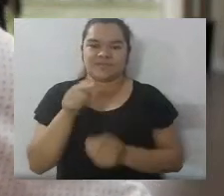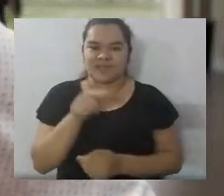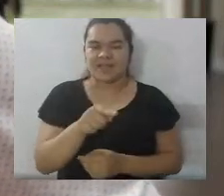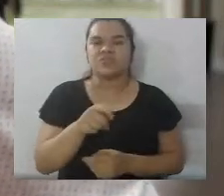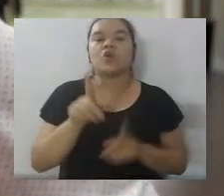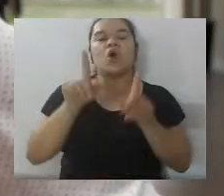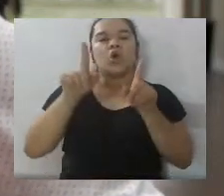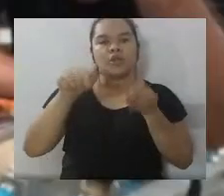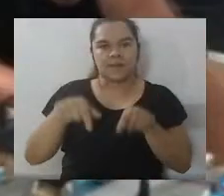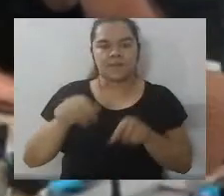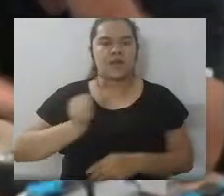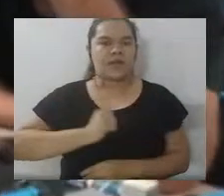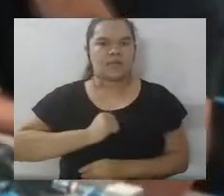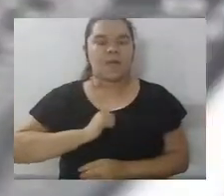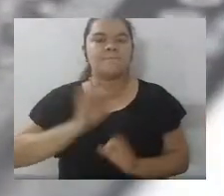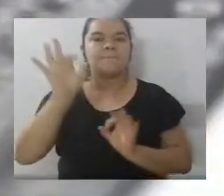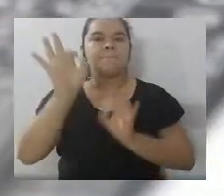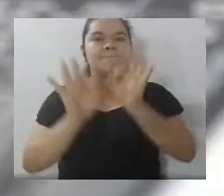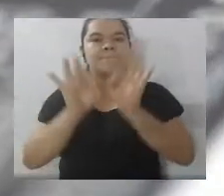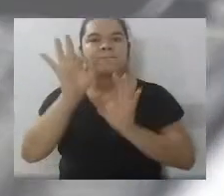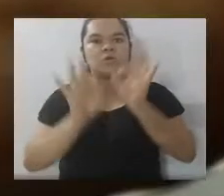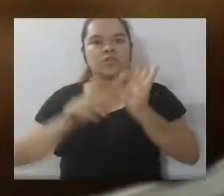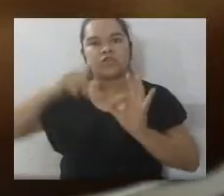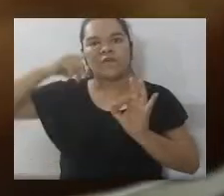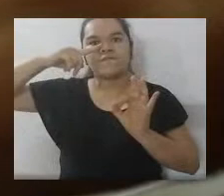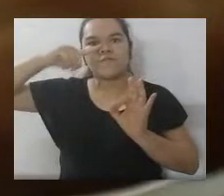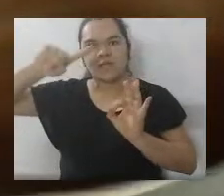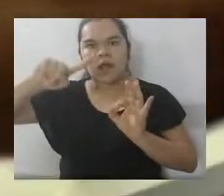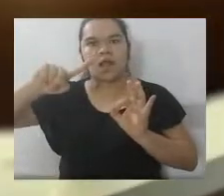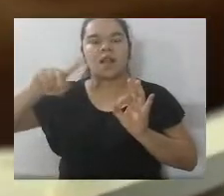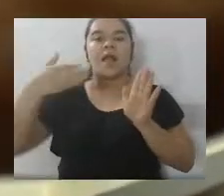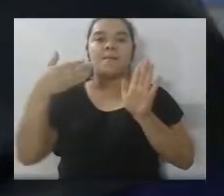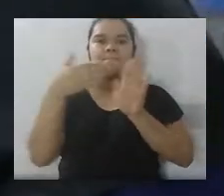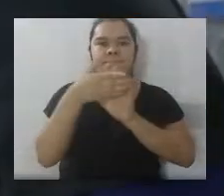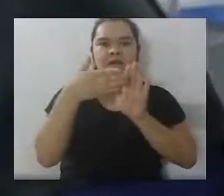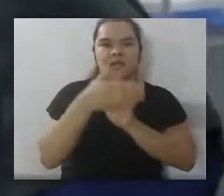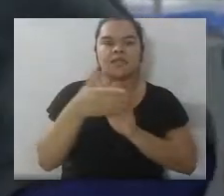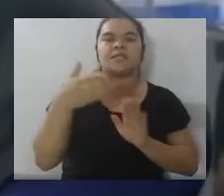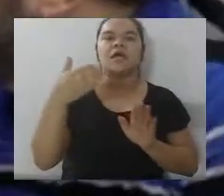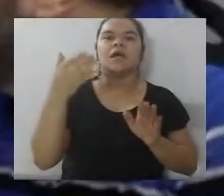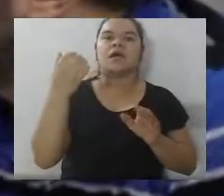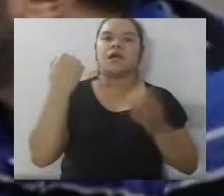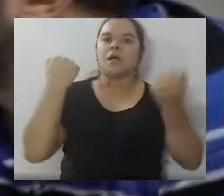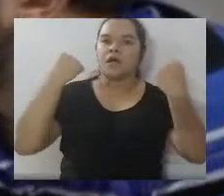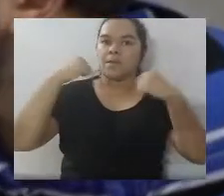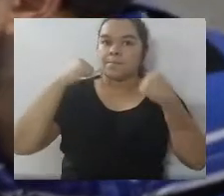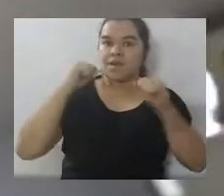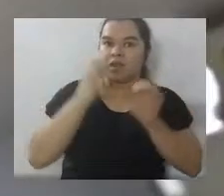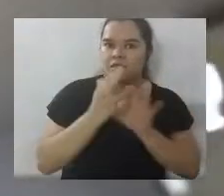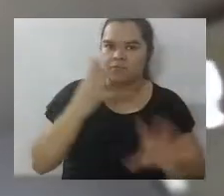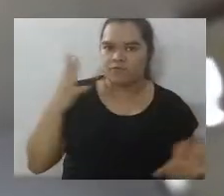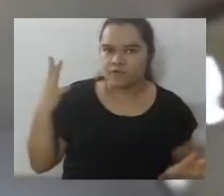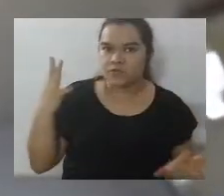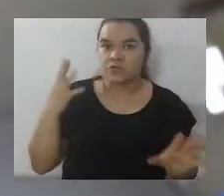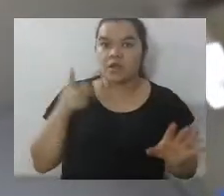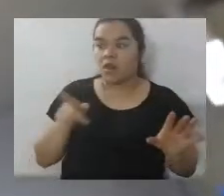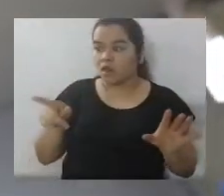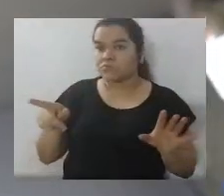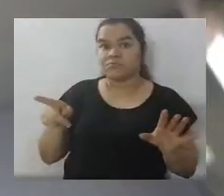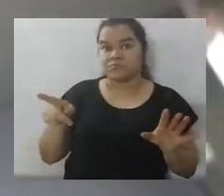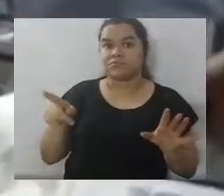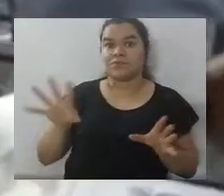de su proyecto final, fueron incluidos dentro de la práctica profesional supervisada, amén de